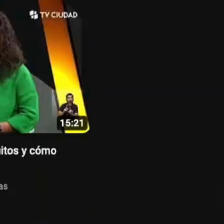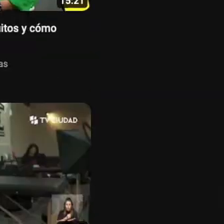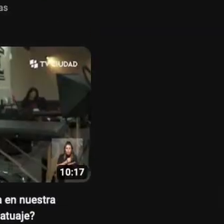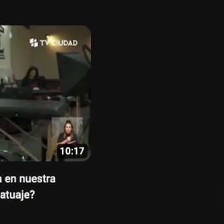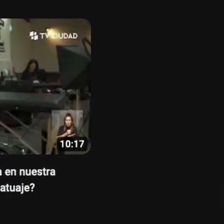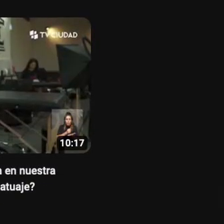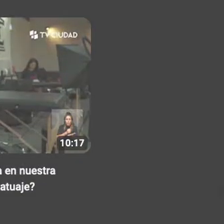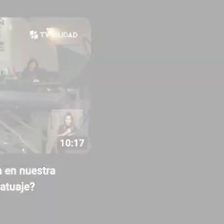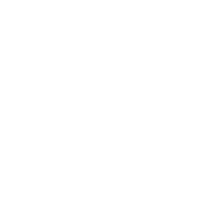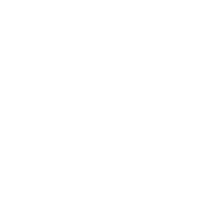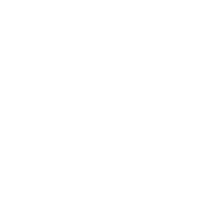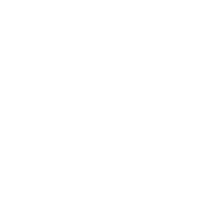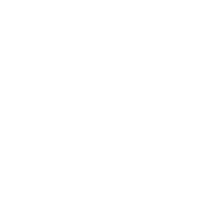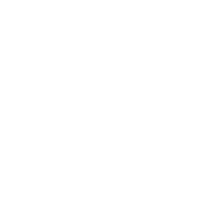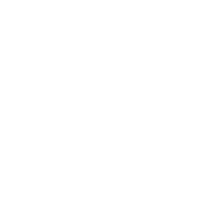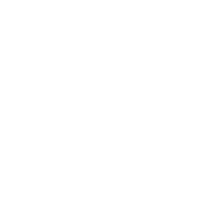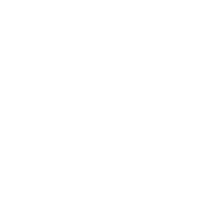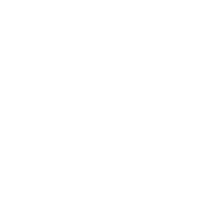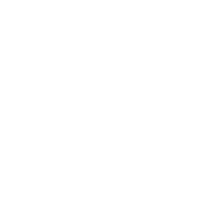Ciencia.